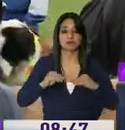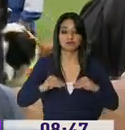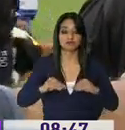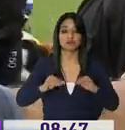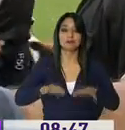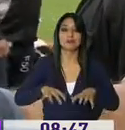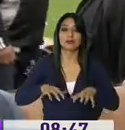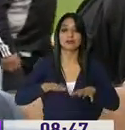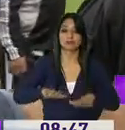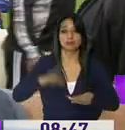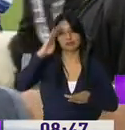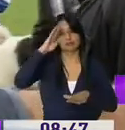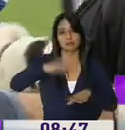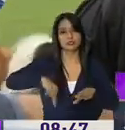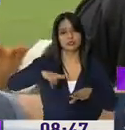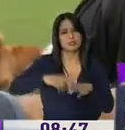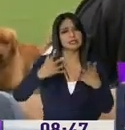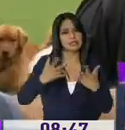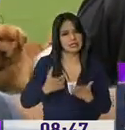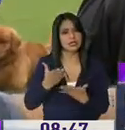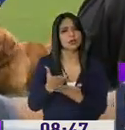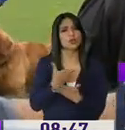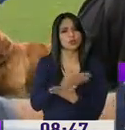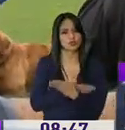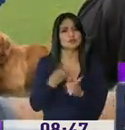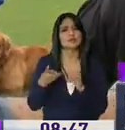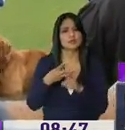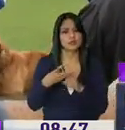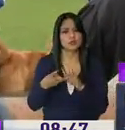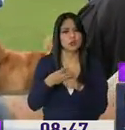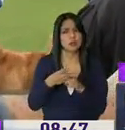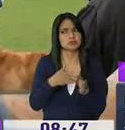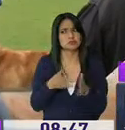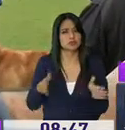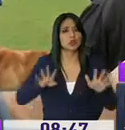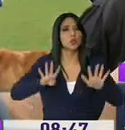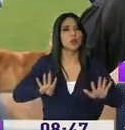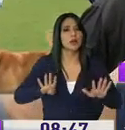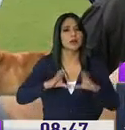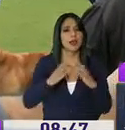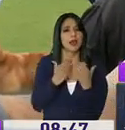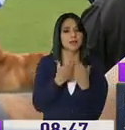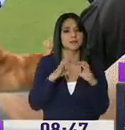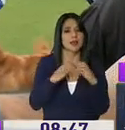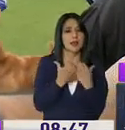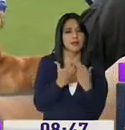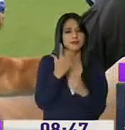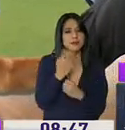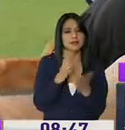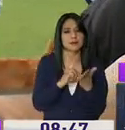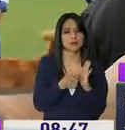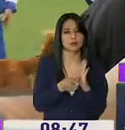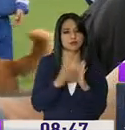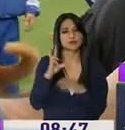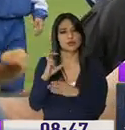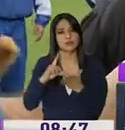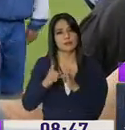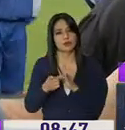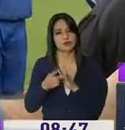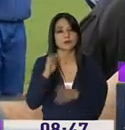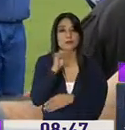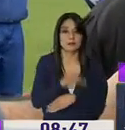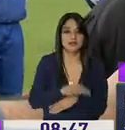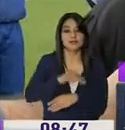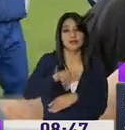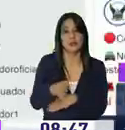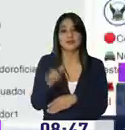Nacional quisimos realizar este curso virtual que duró 9 clases. Cada clase era de media hora y lo realizábamos los días martes,